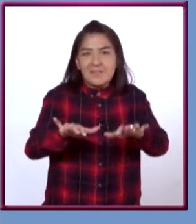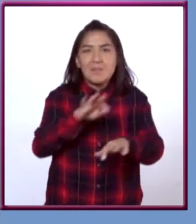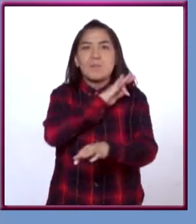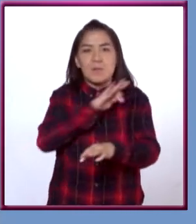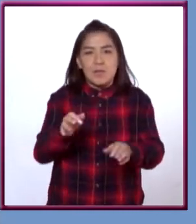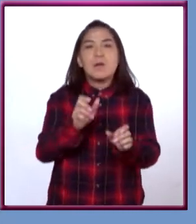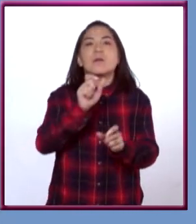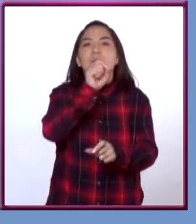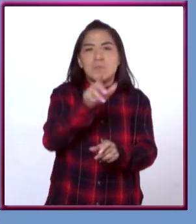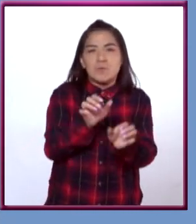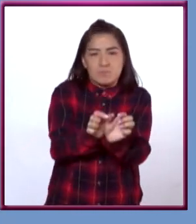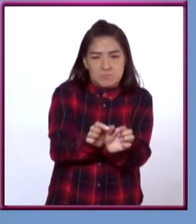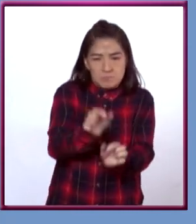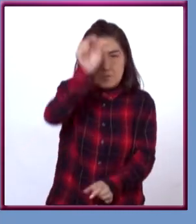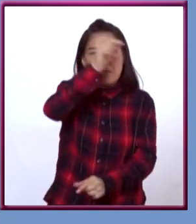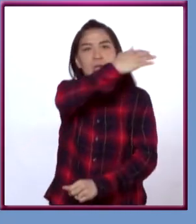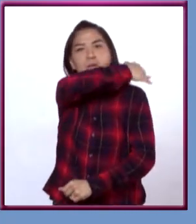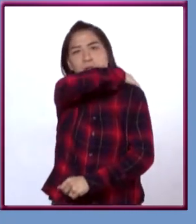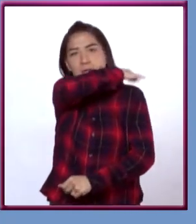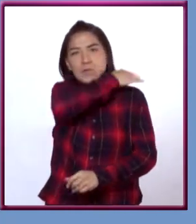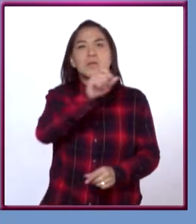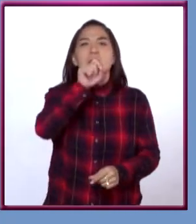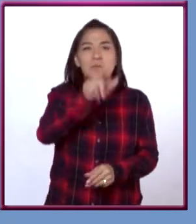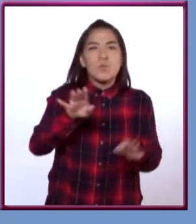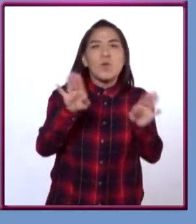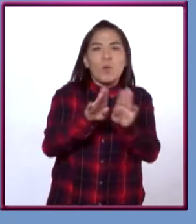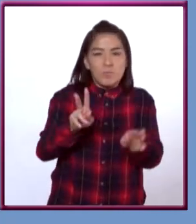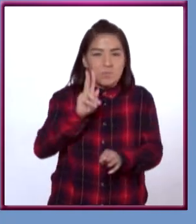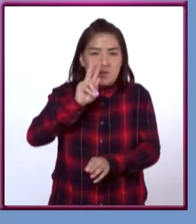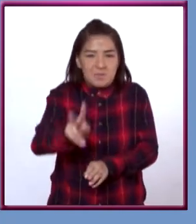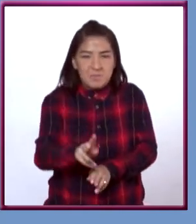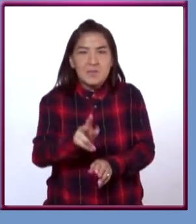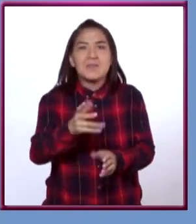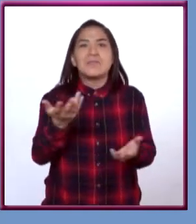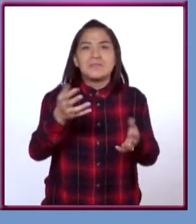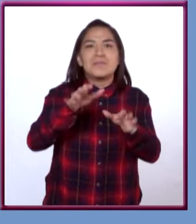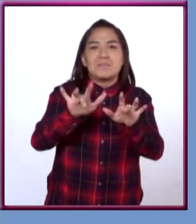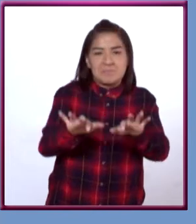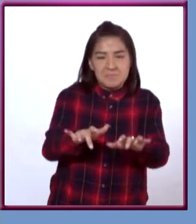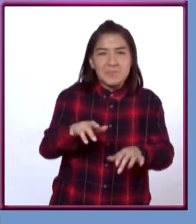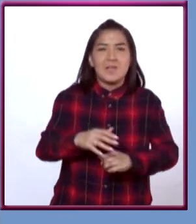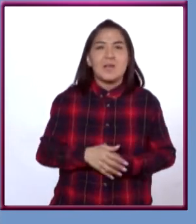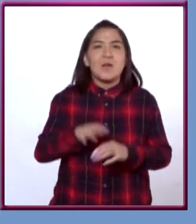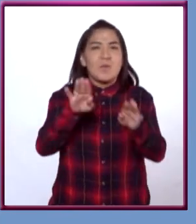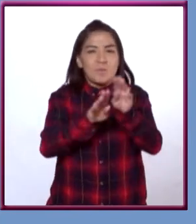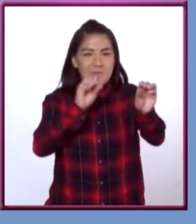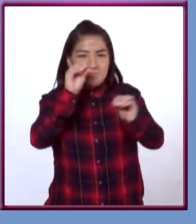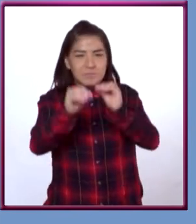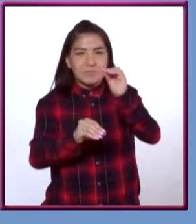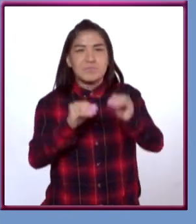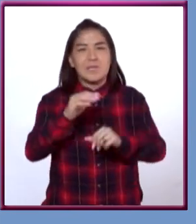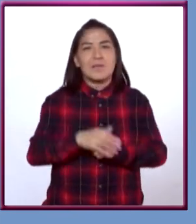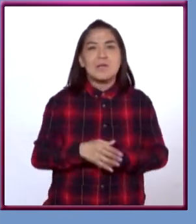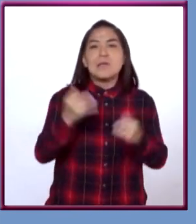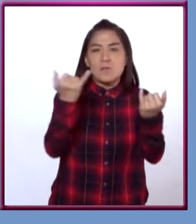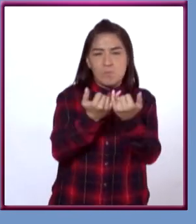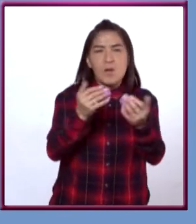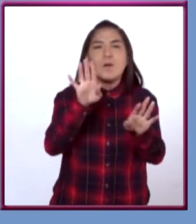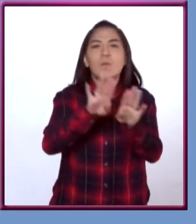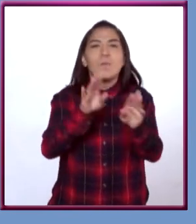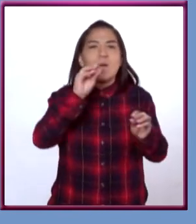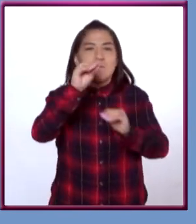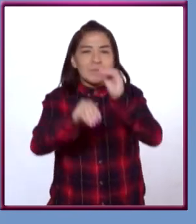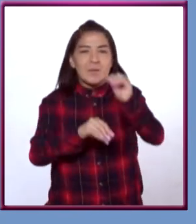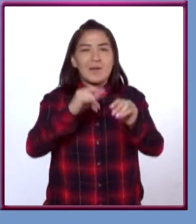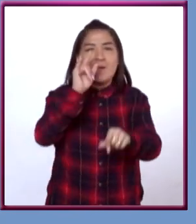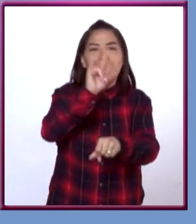discos vertebrales de una columna bajo una cierta condición de carga. Puedes simular, incluso existen simuladores que